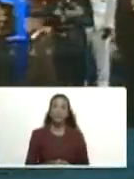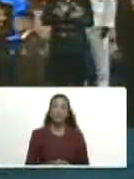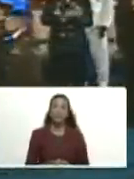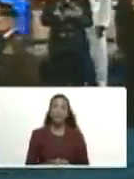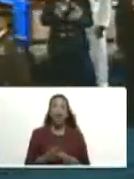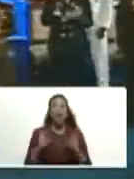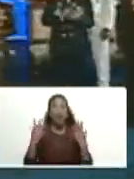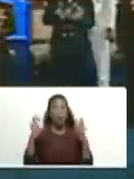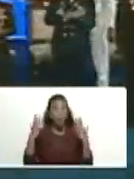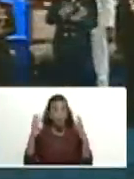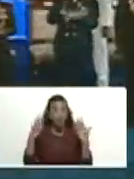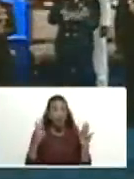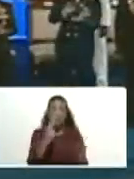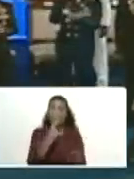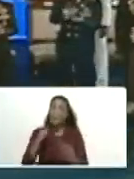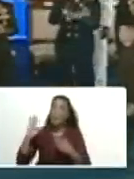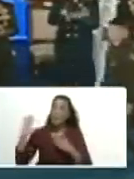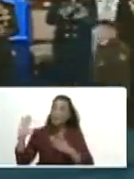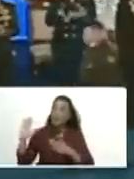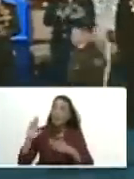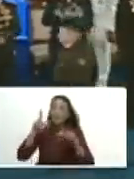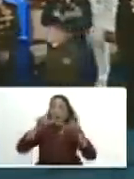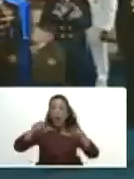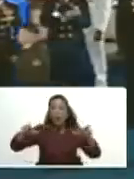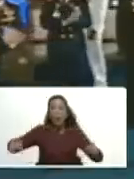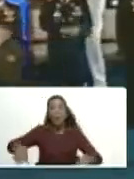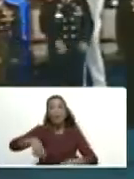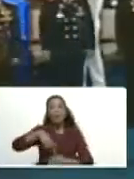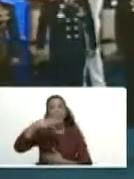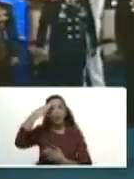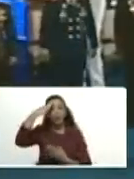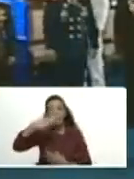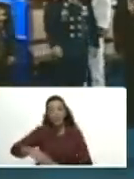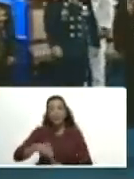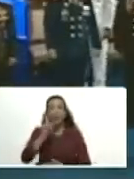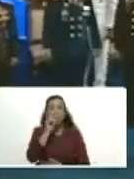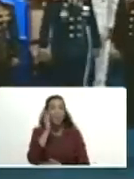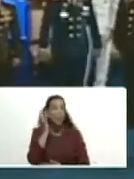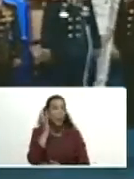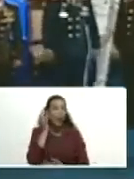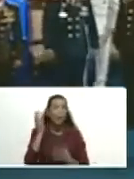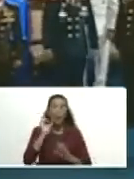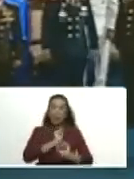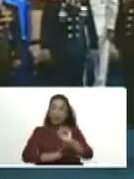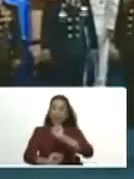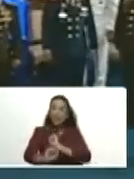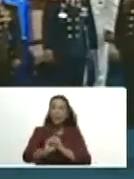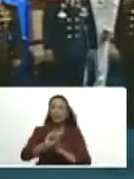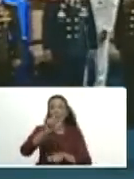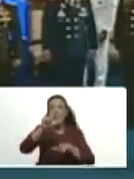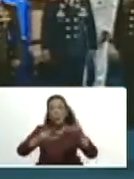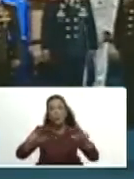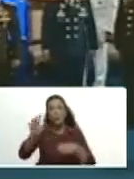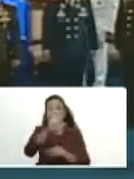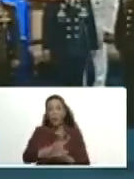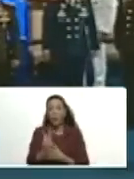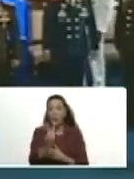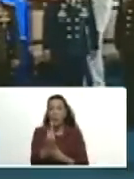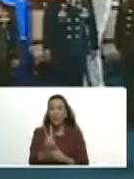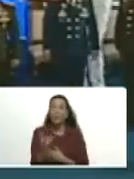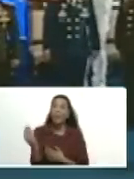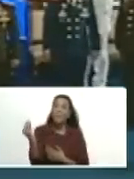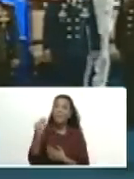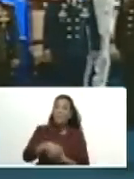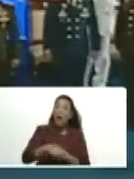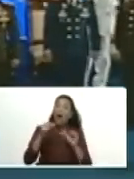Los aplausos y ese compromiso que tiene el cuerpo castrense con la defensa, la soberanía de nuestro país, además